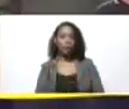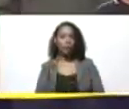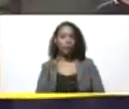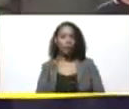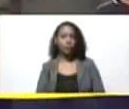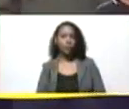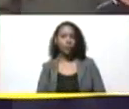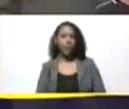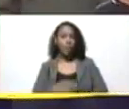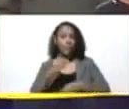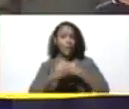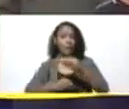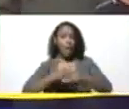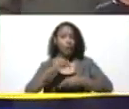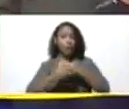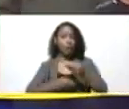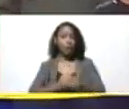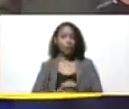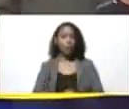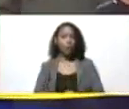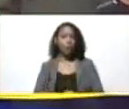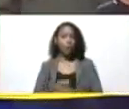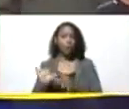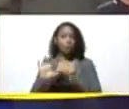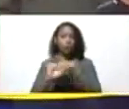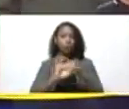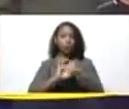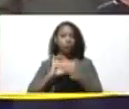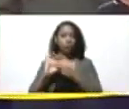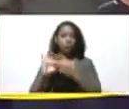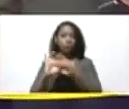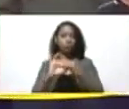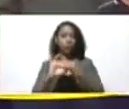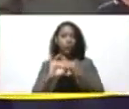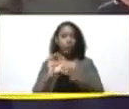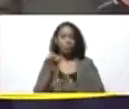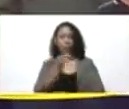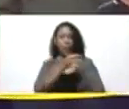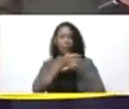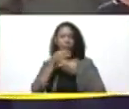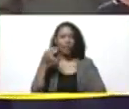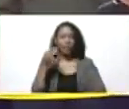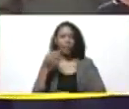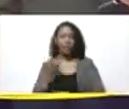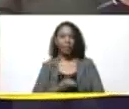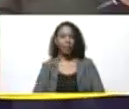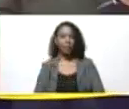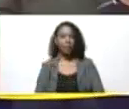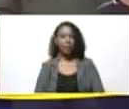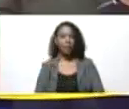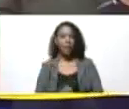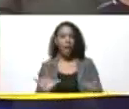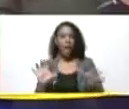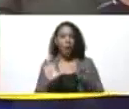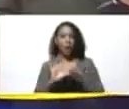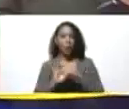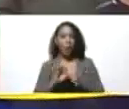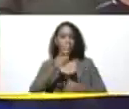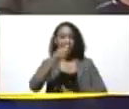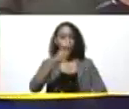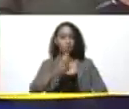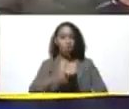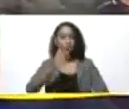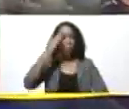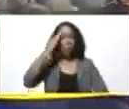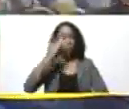Y se ha forjado una unión maravillosa, la unión